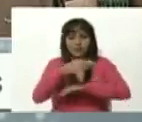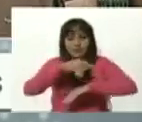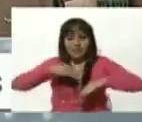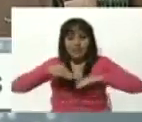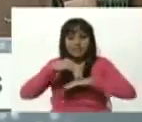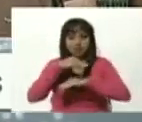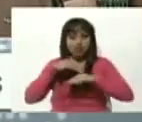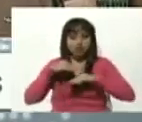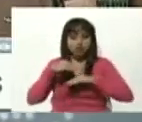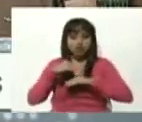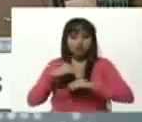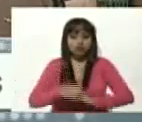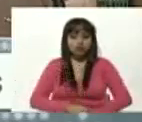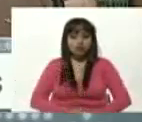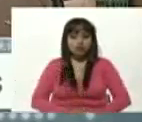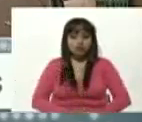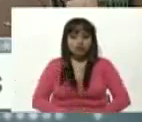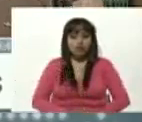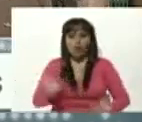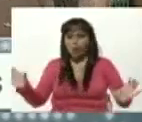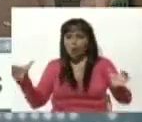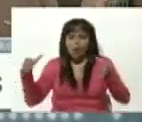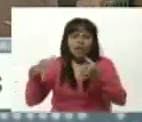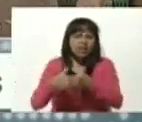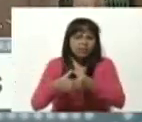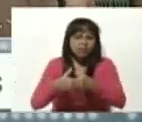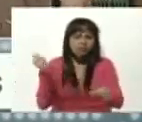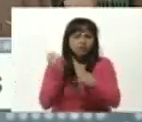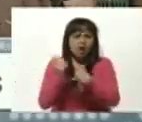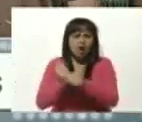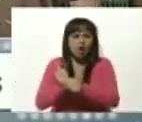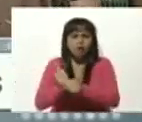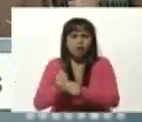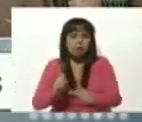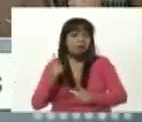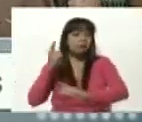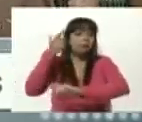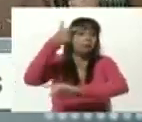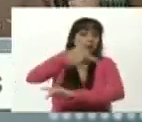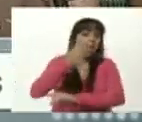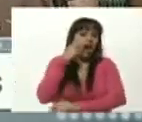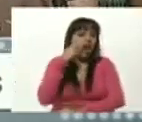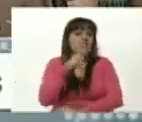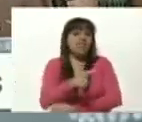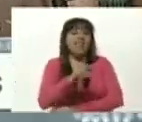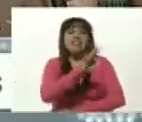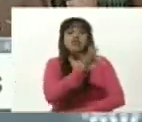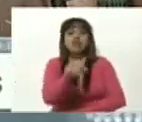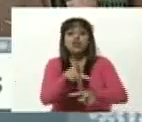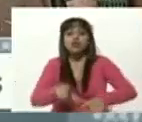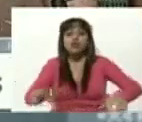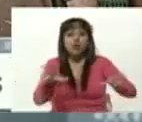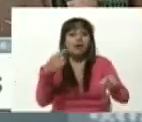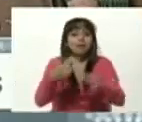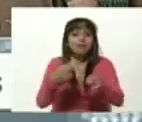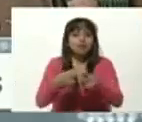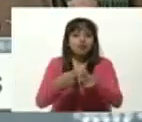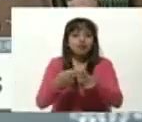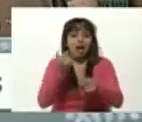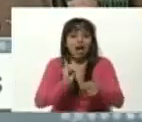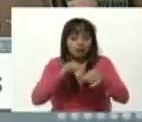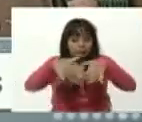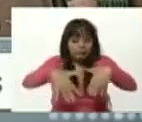Jorge Márquez, con un equipo completo, vaya a supervisar los 30 fallas de borde.